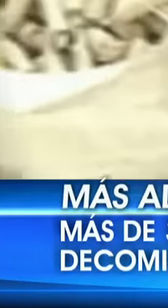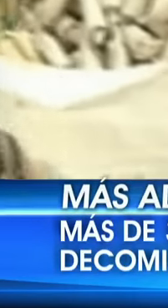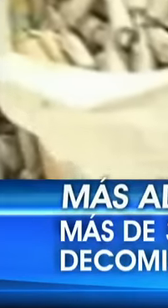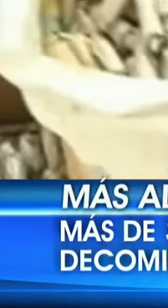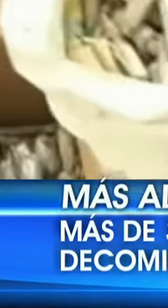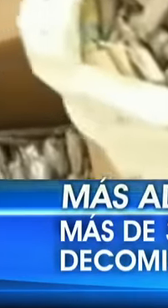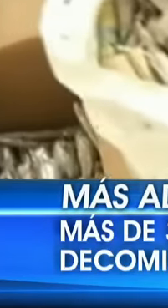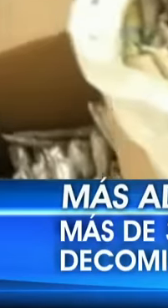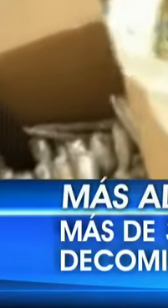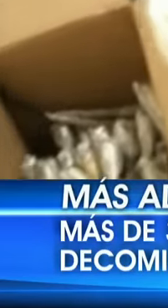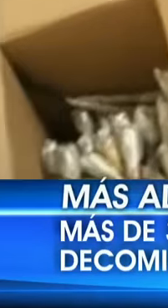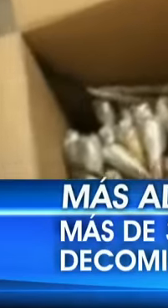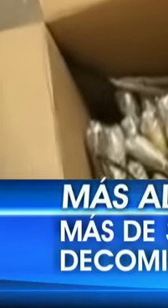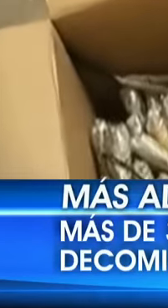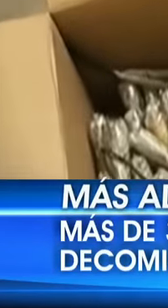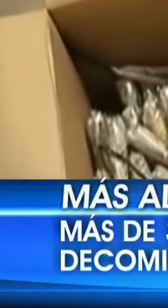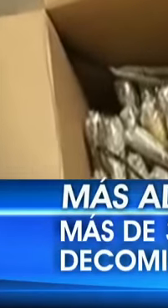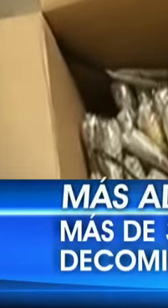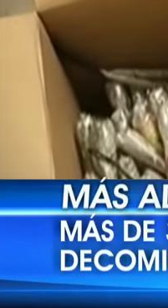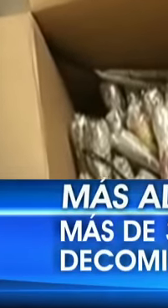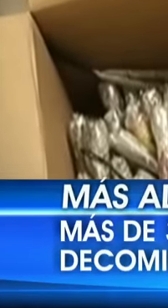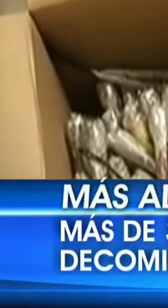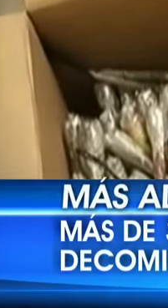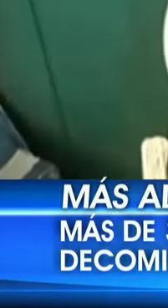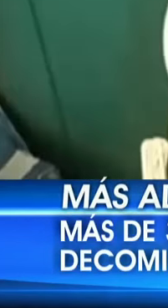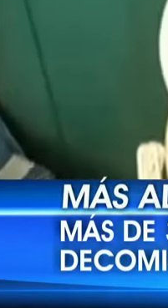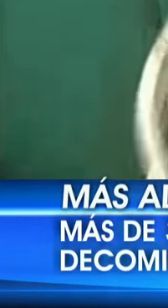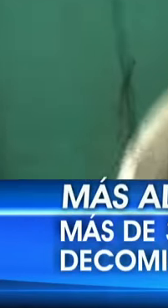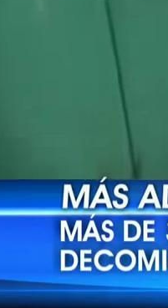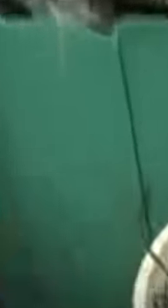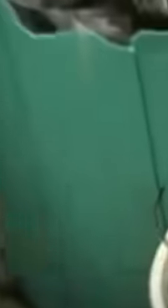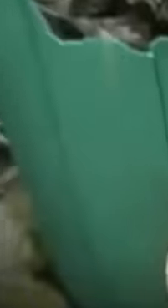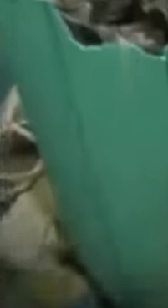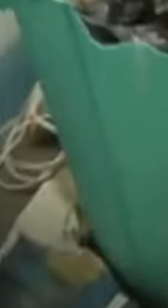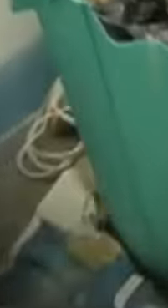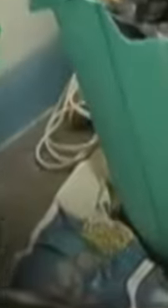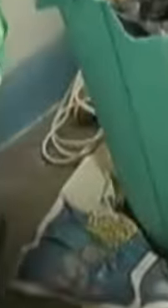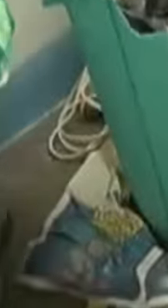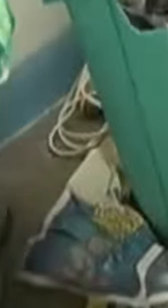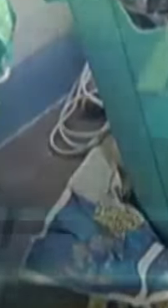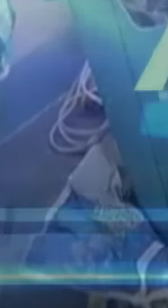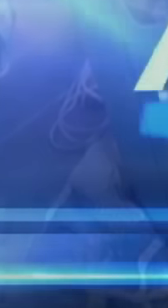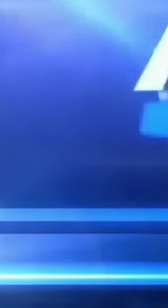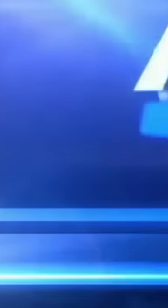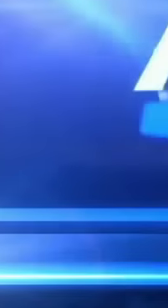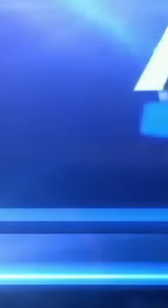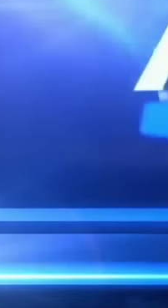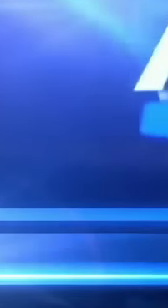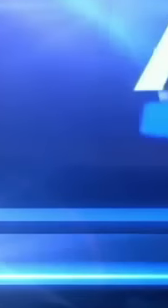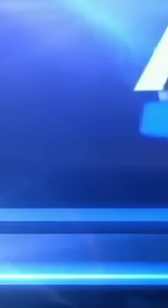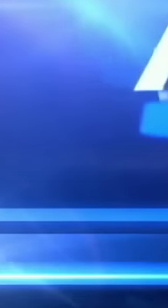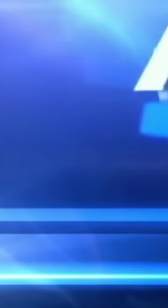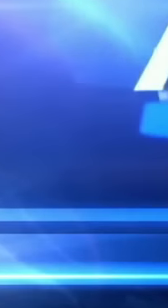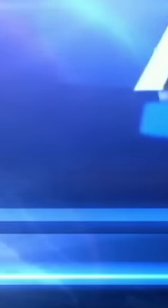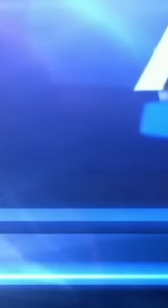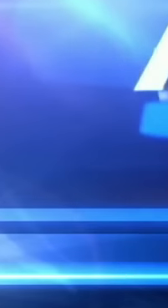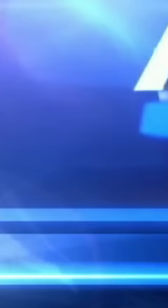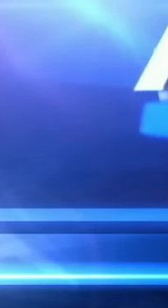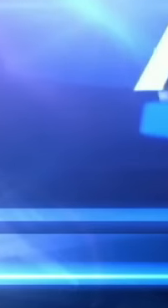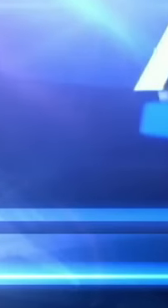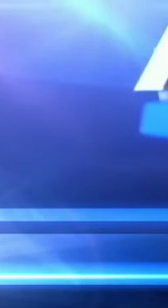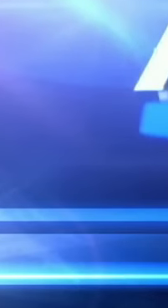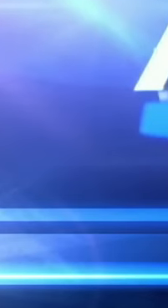fueron decomisadas. Y les contamos esto al retornar. Son las 8:34. Este es el primer noticiero de la comunidad. Ya venimos.